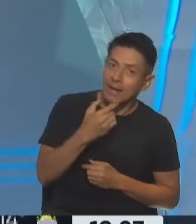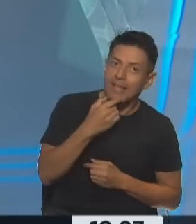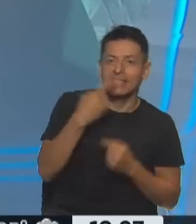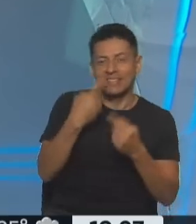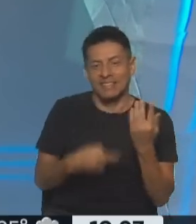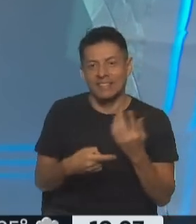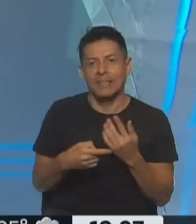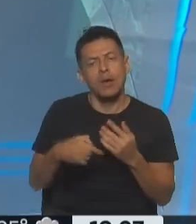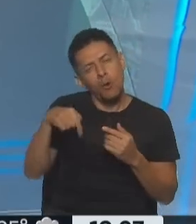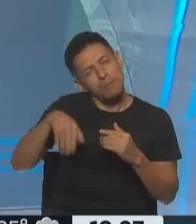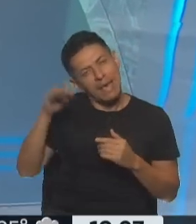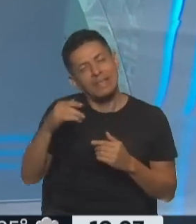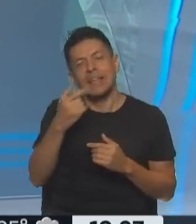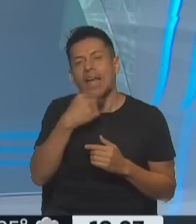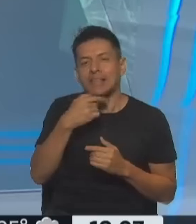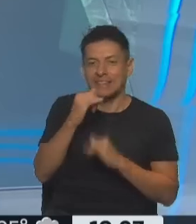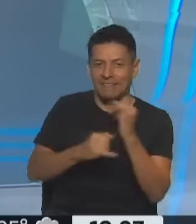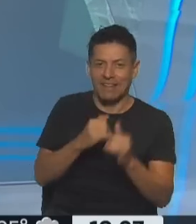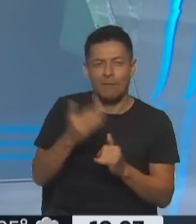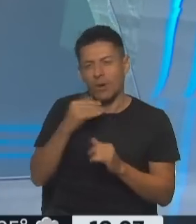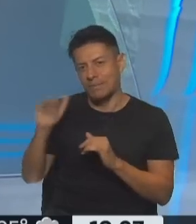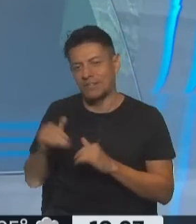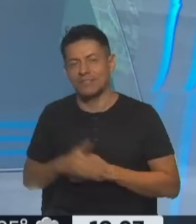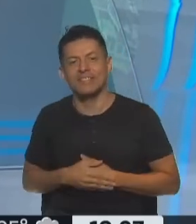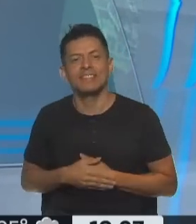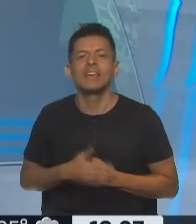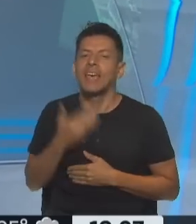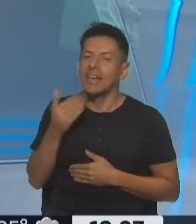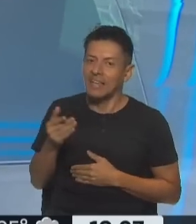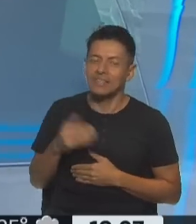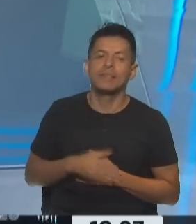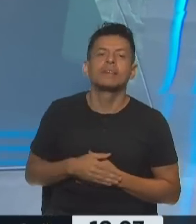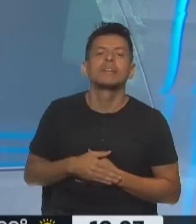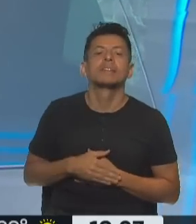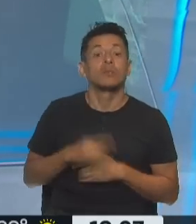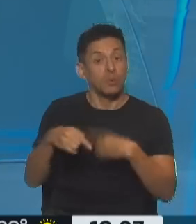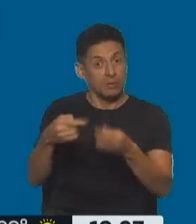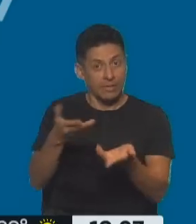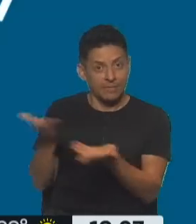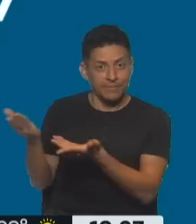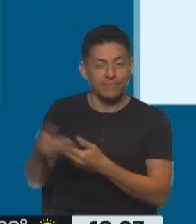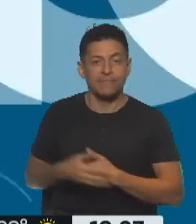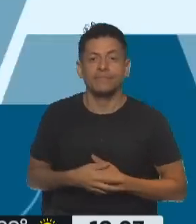Corresponde hoy hablar más de Racing que de Boca. Gracias por haber venido a la televisión pública, diputado Valdés. Seguimos ahora de esta manera.